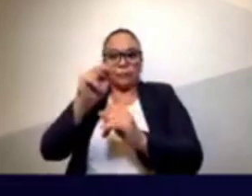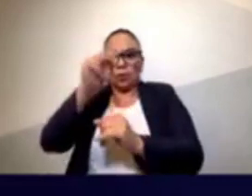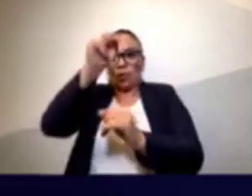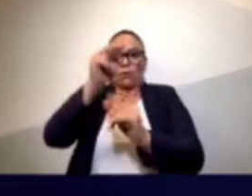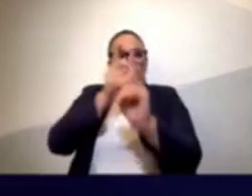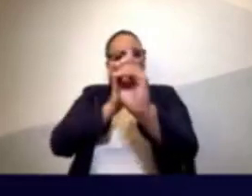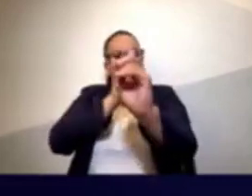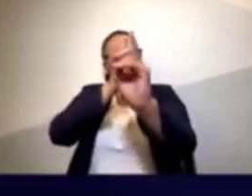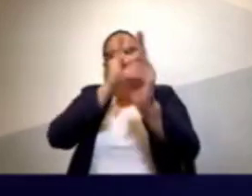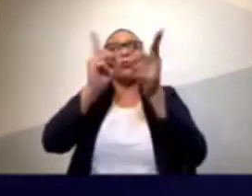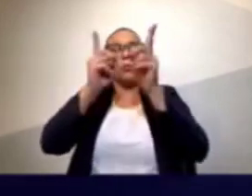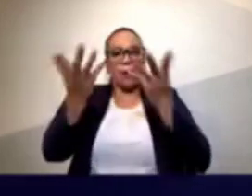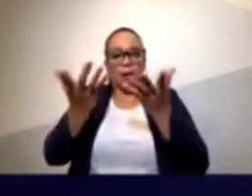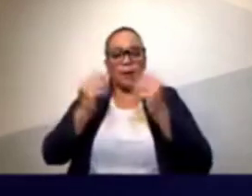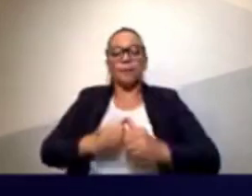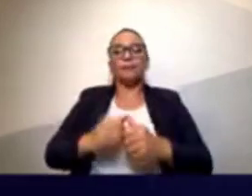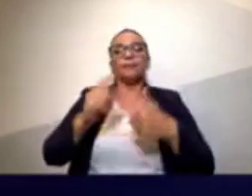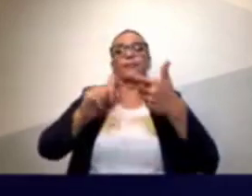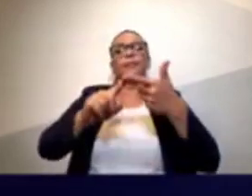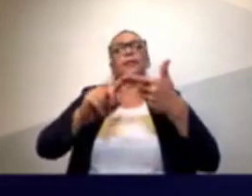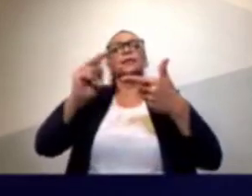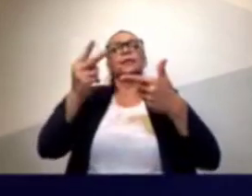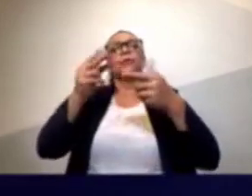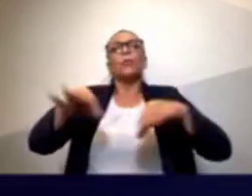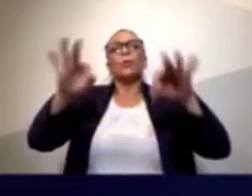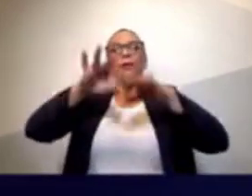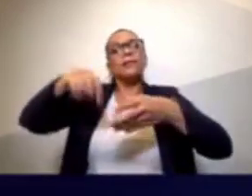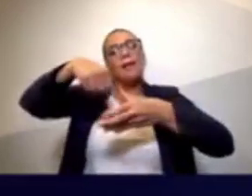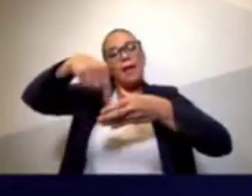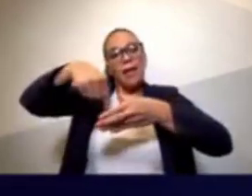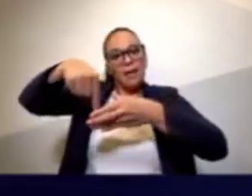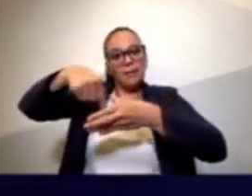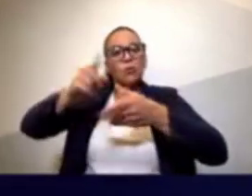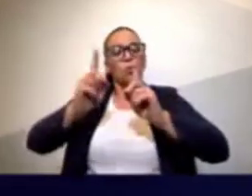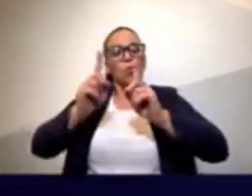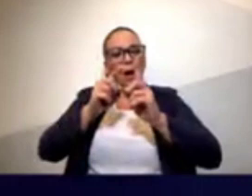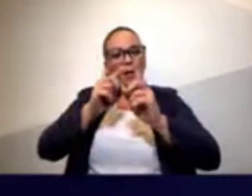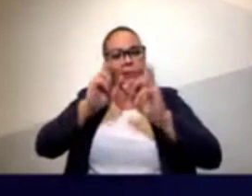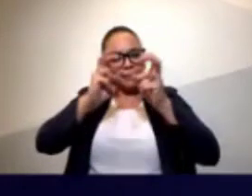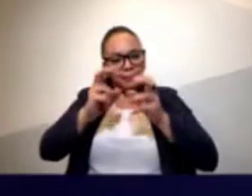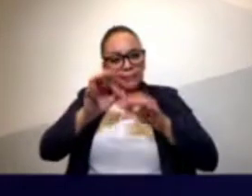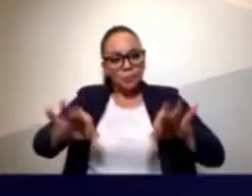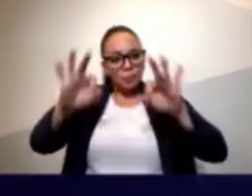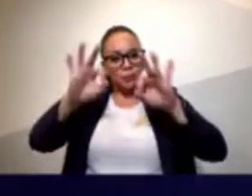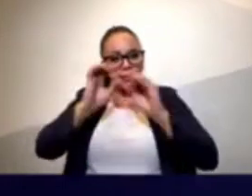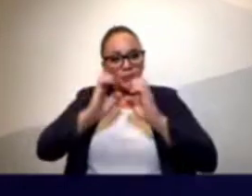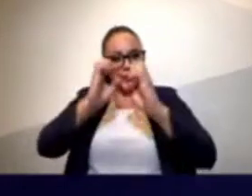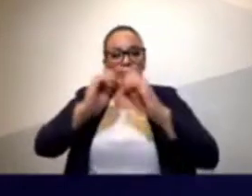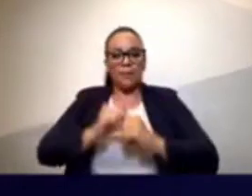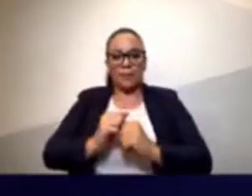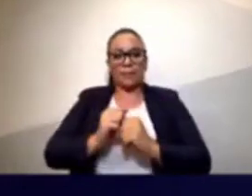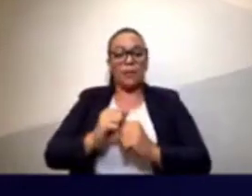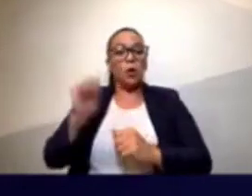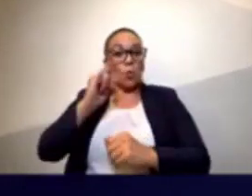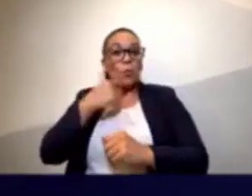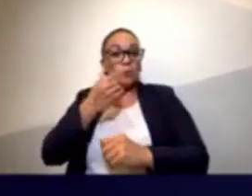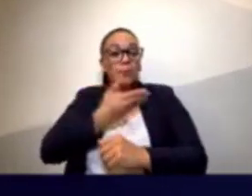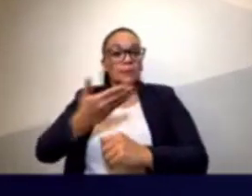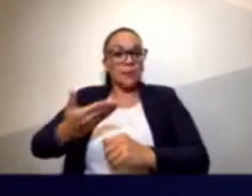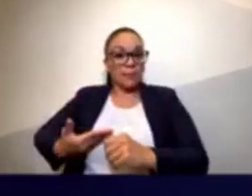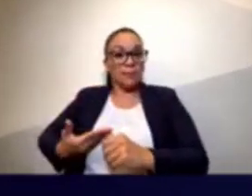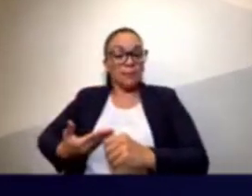segundo tema son cuáles son los ejes de la estrategia. Bien lo dice el presidente, ideas sin